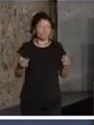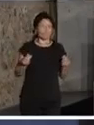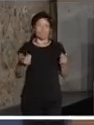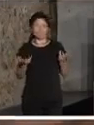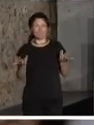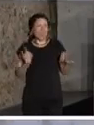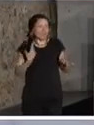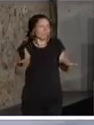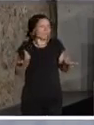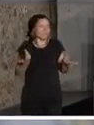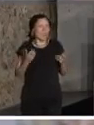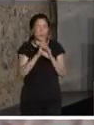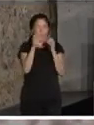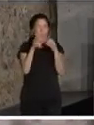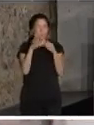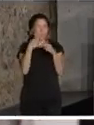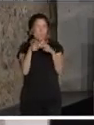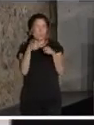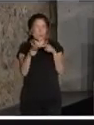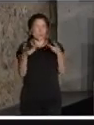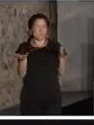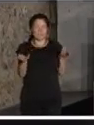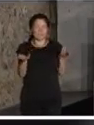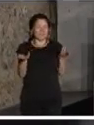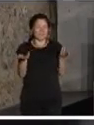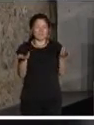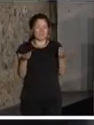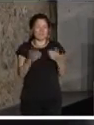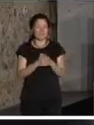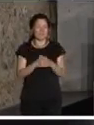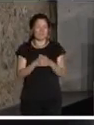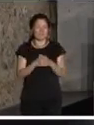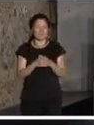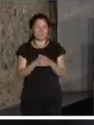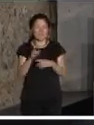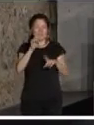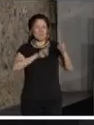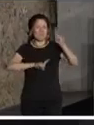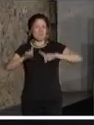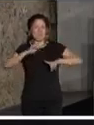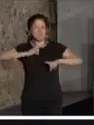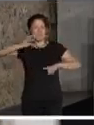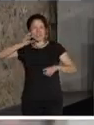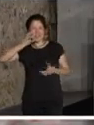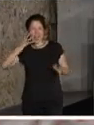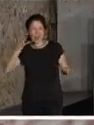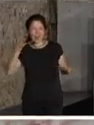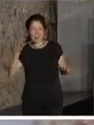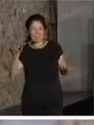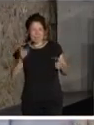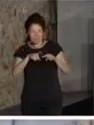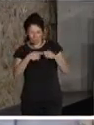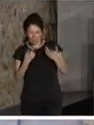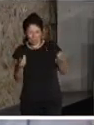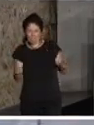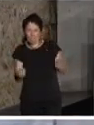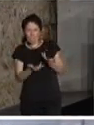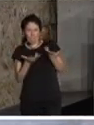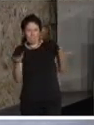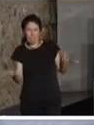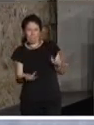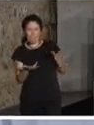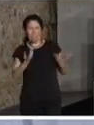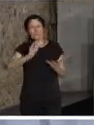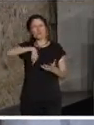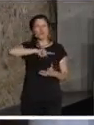o sea ha sido un partido que no Apuesta por los problemas reales de las familias los